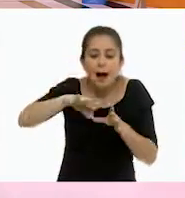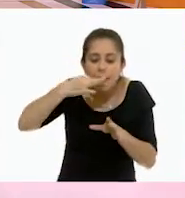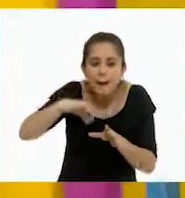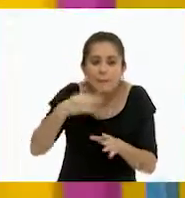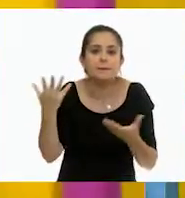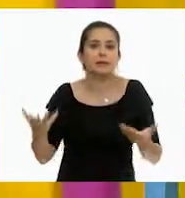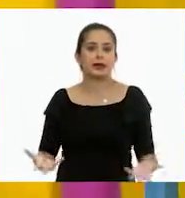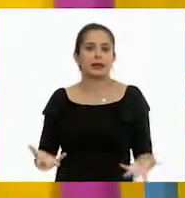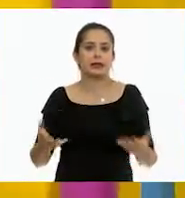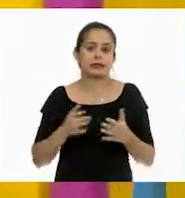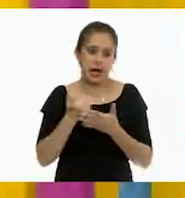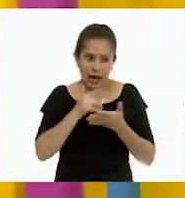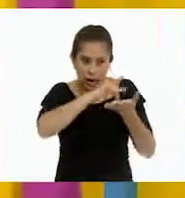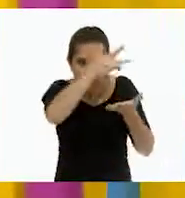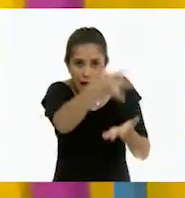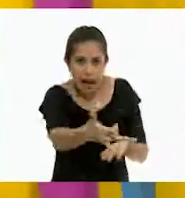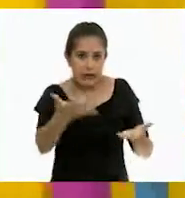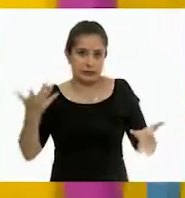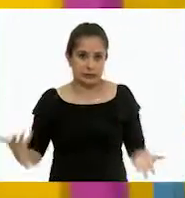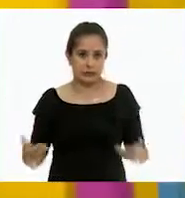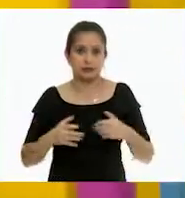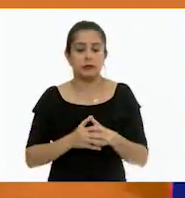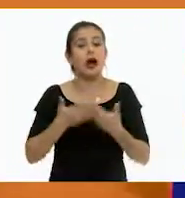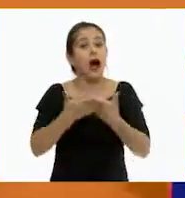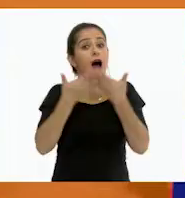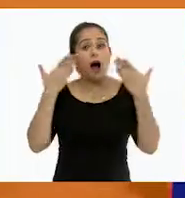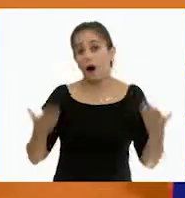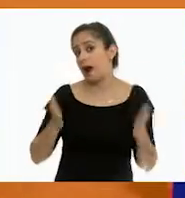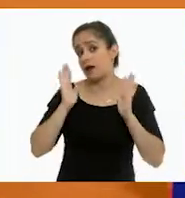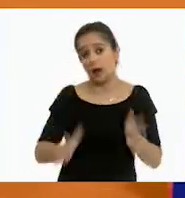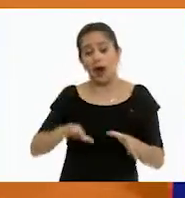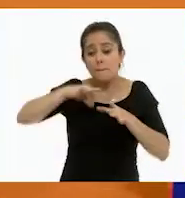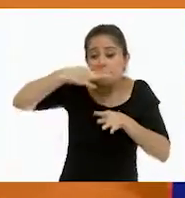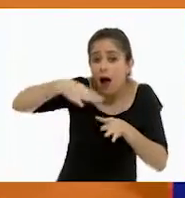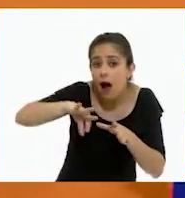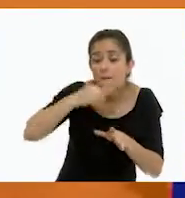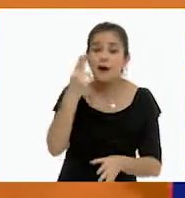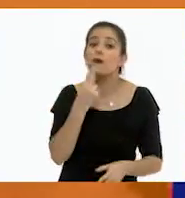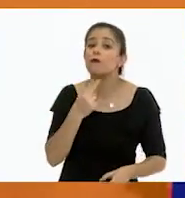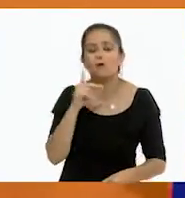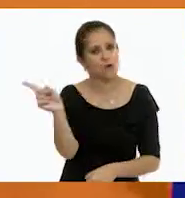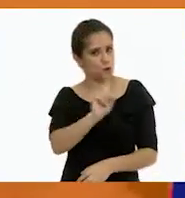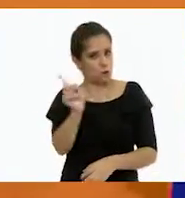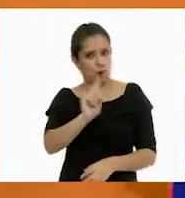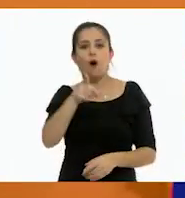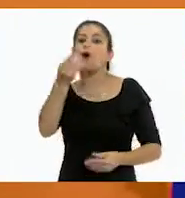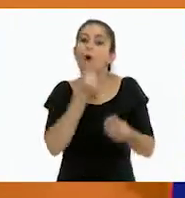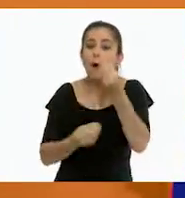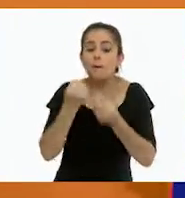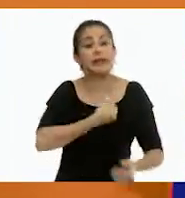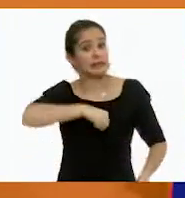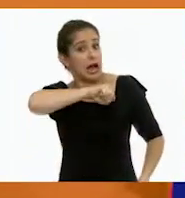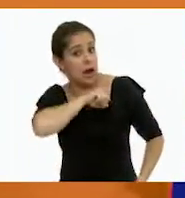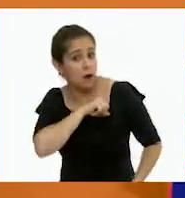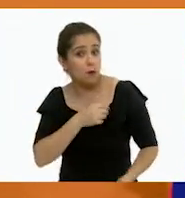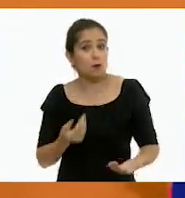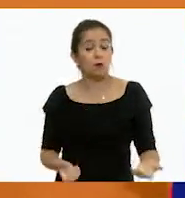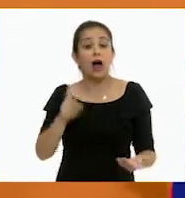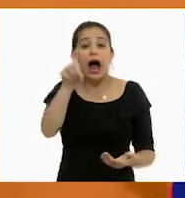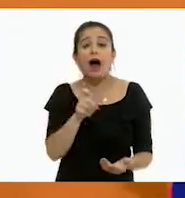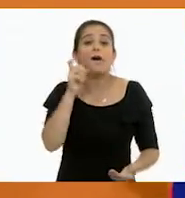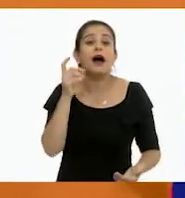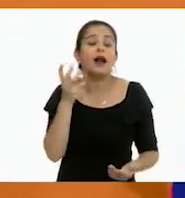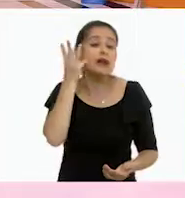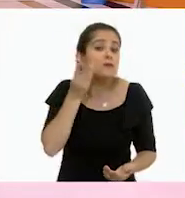Ay, no, pero ahora ya no preparan eso. Ahora preparan cosas más sanas. El agua de limón, por ejemplo.